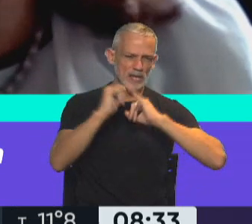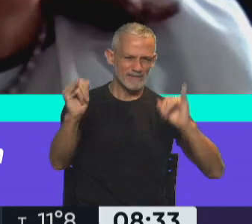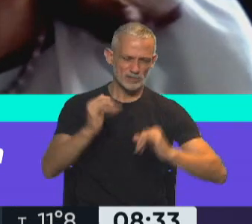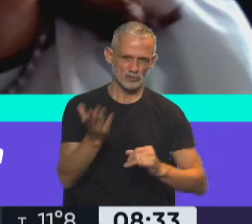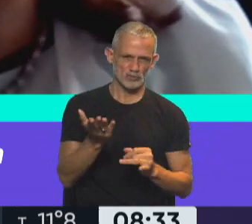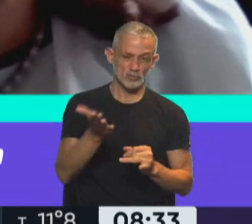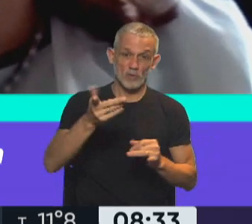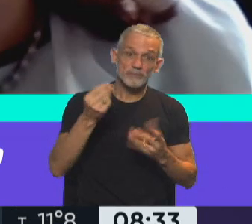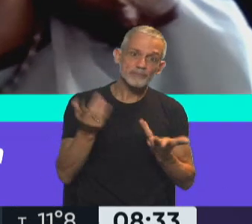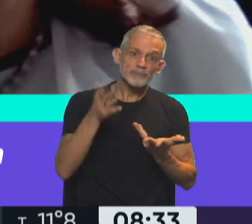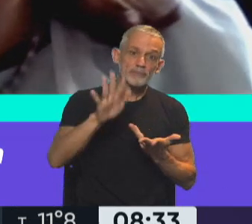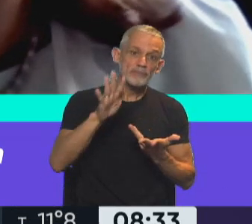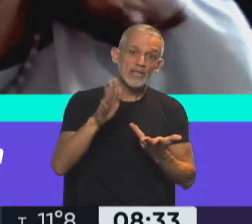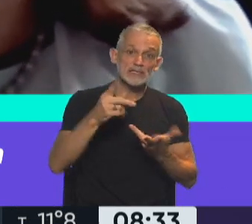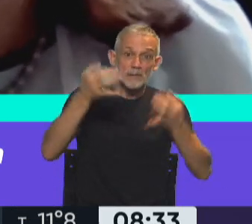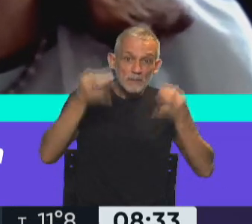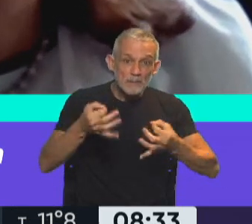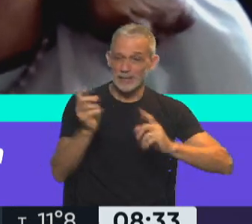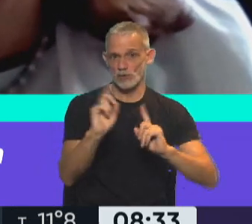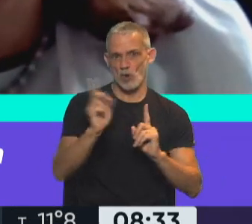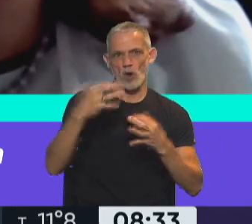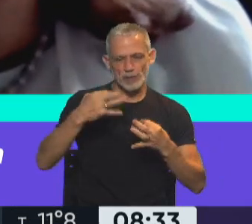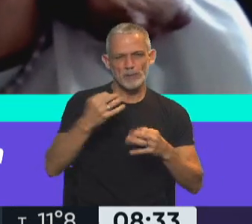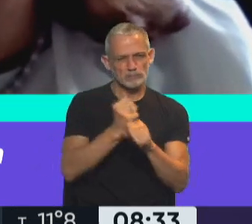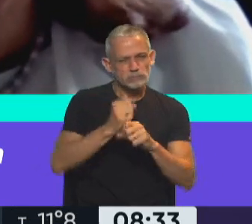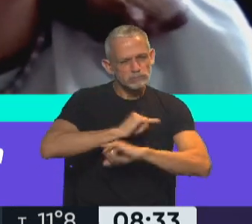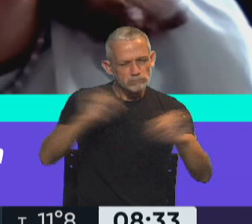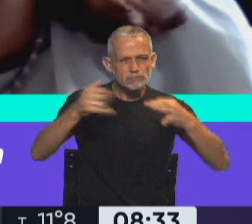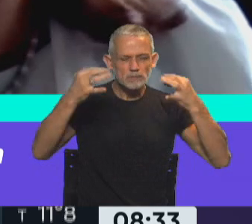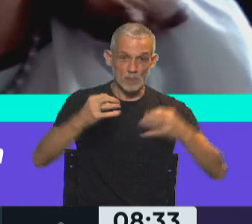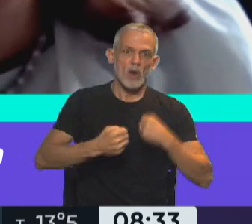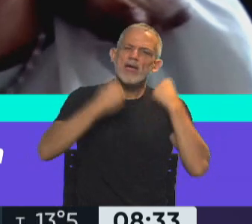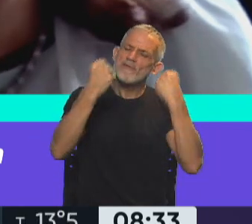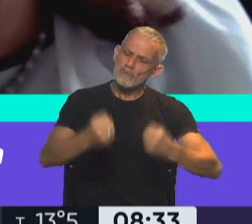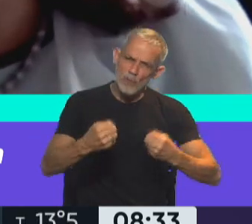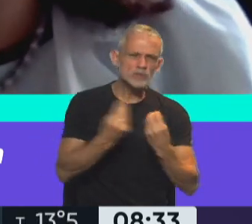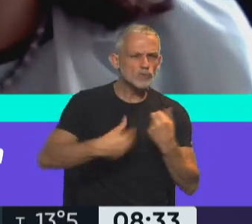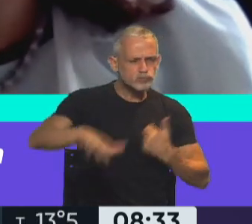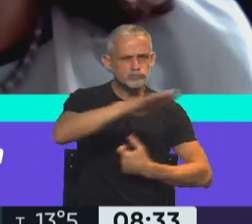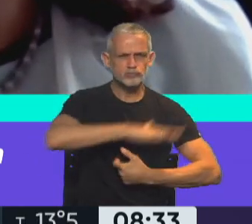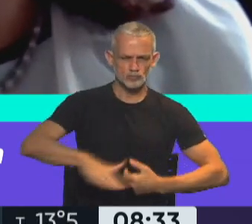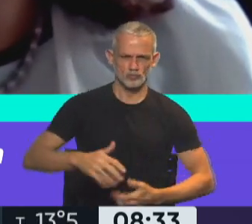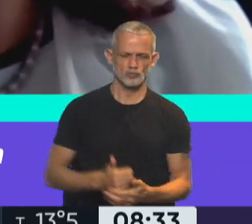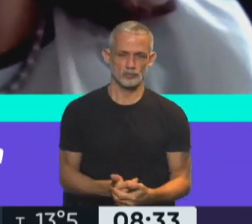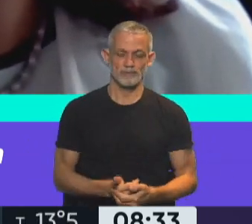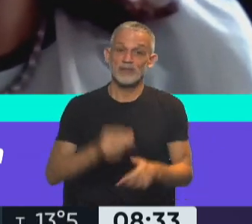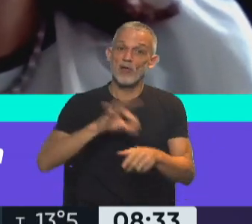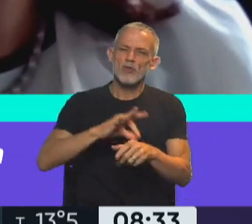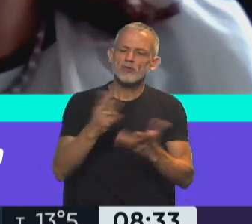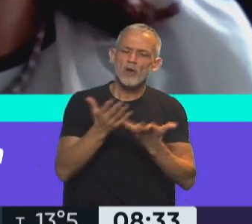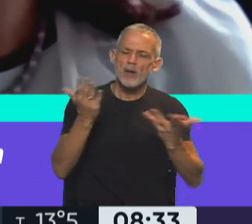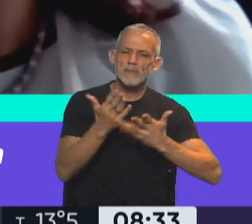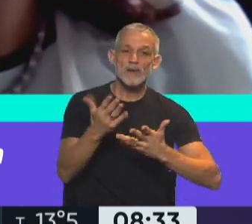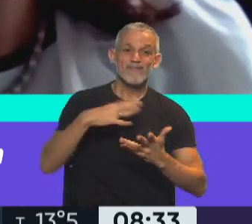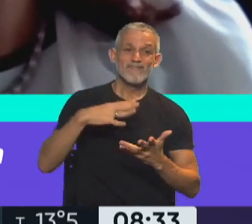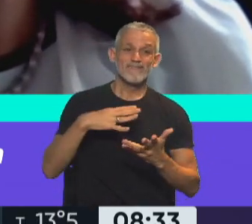no, no estamos haciendo las cosas bien y es una pena porque realmente el esfuerzo ha sido muy, muy grande. Doctora, quedó pendiente en la